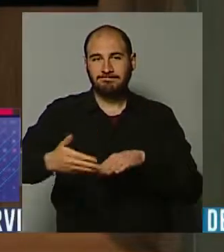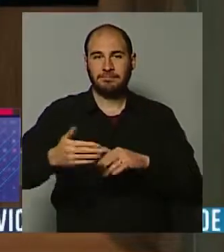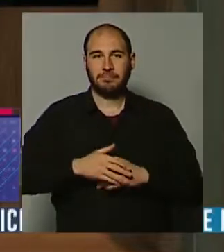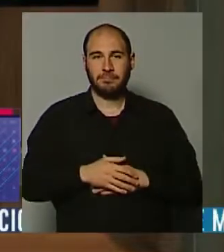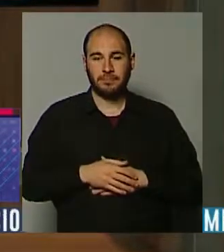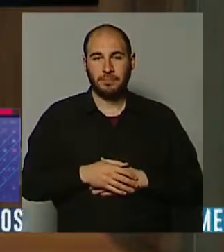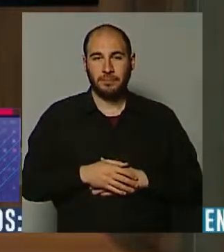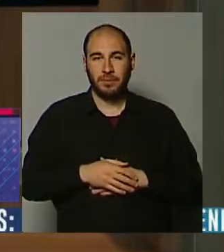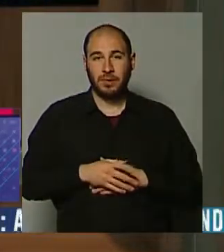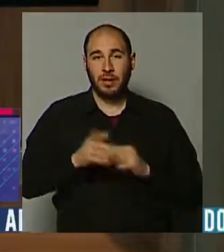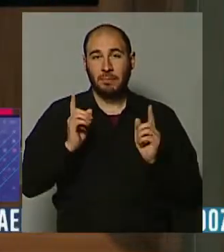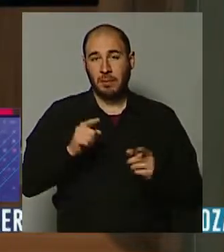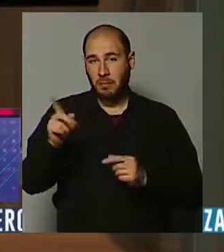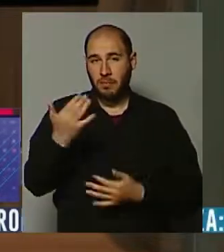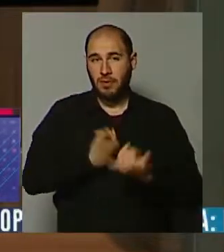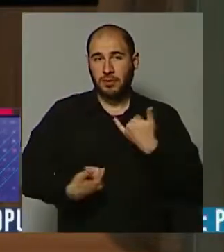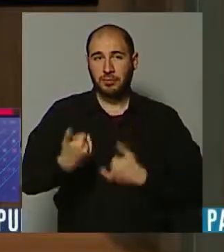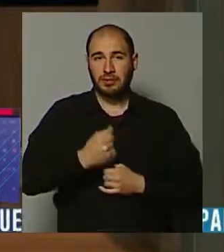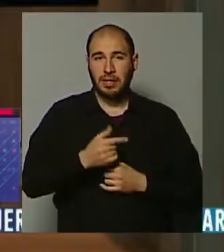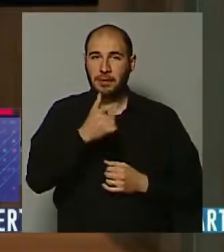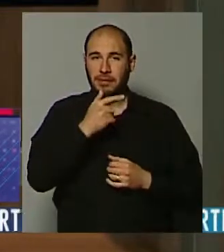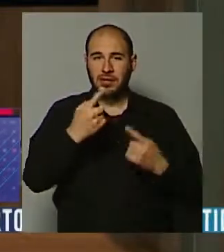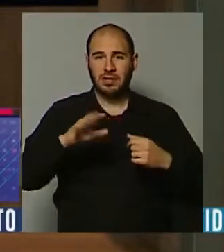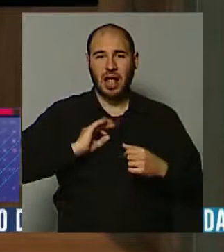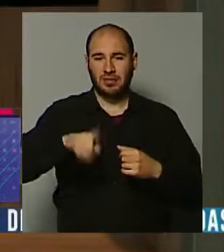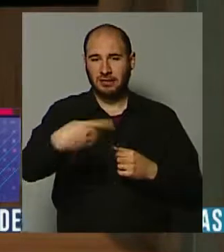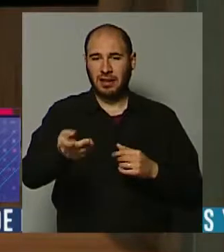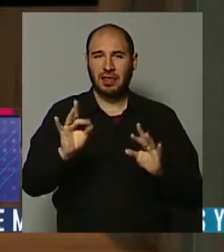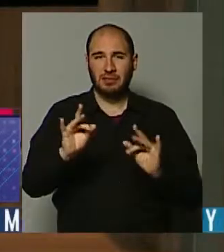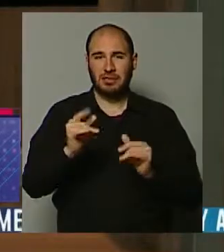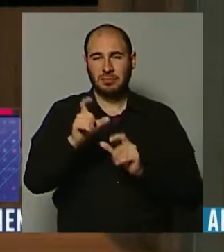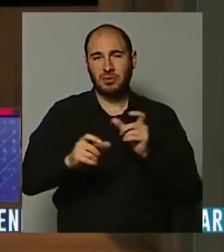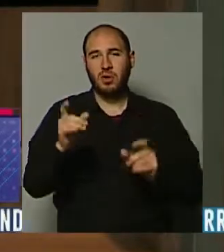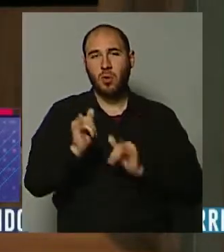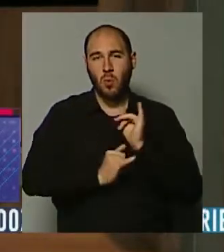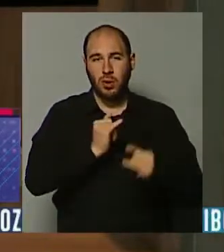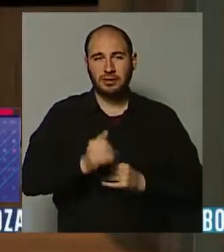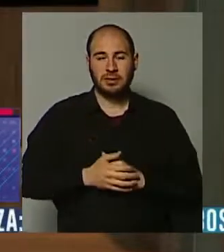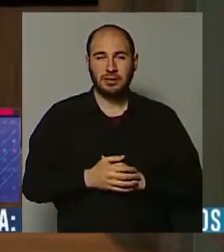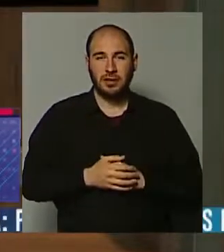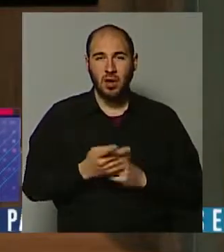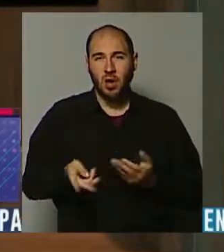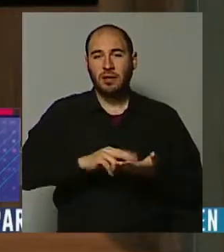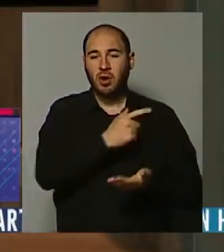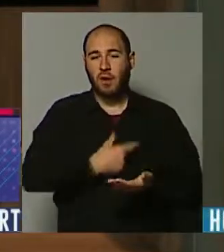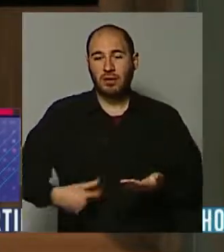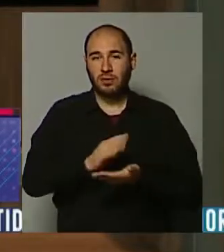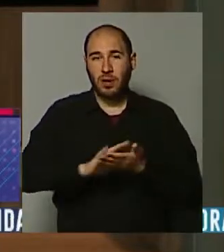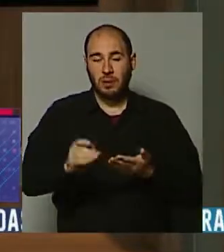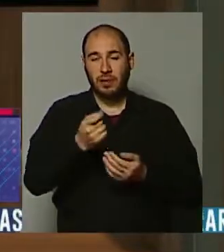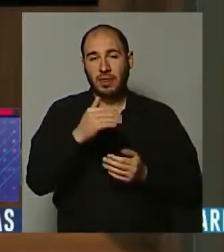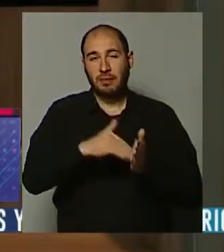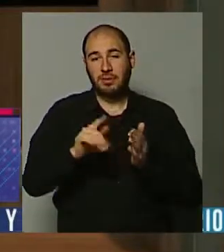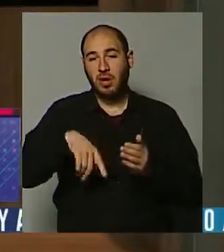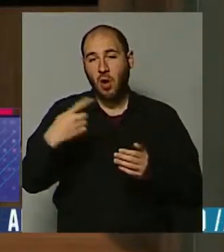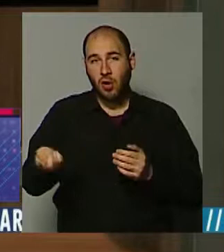manera, como decías vos, José, pinta el panorama para el año que viene, porque muchos hablan tal vez de un nuevo gobierno, en caso de que sea